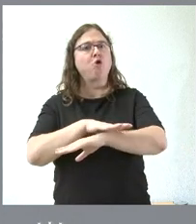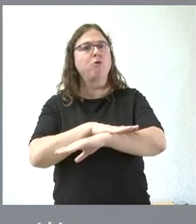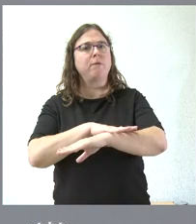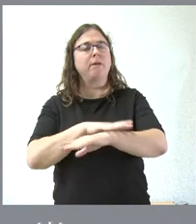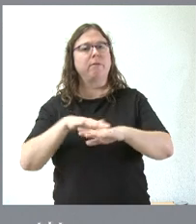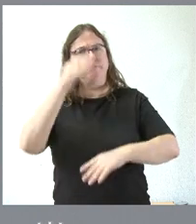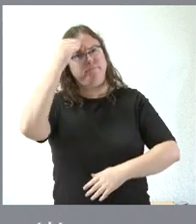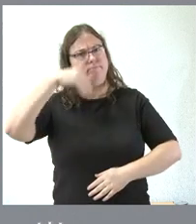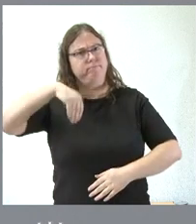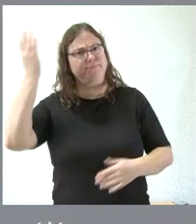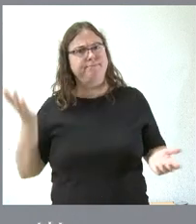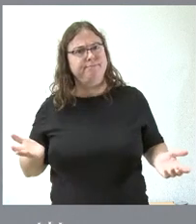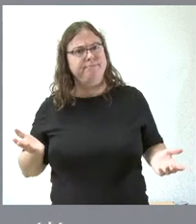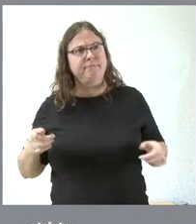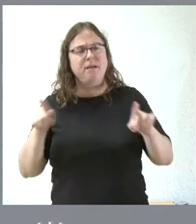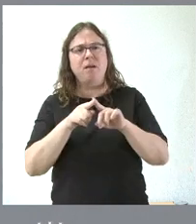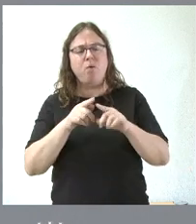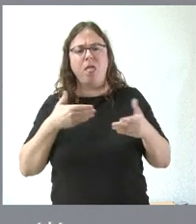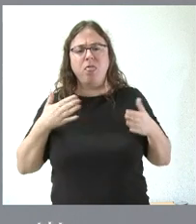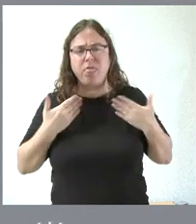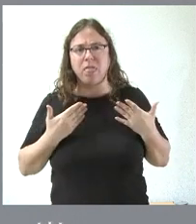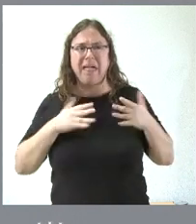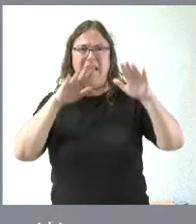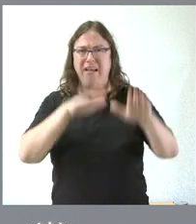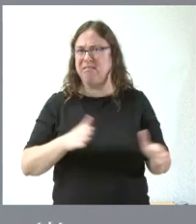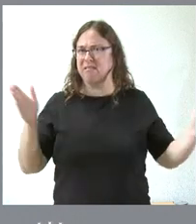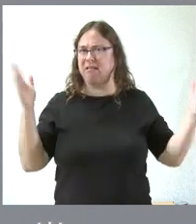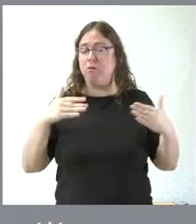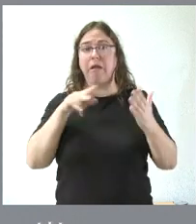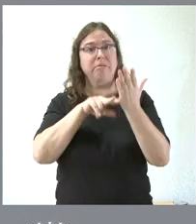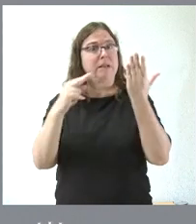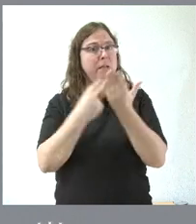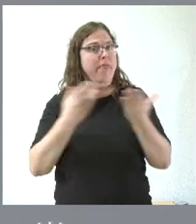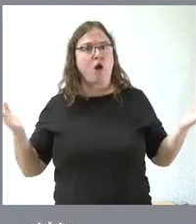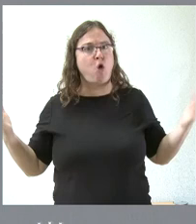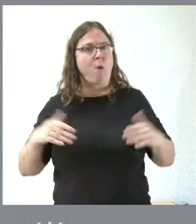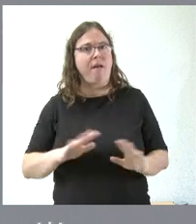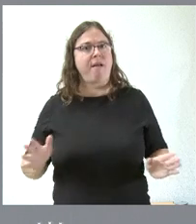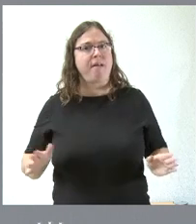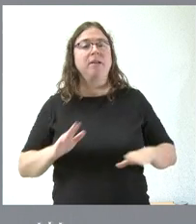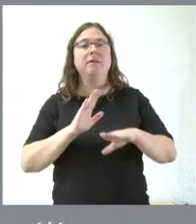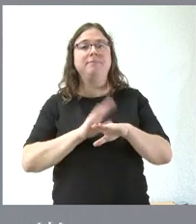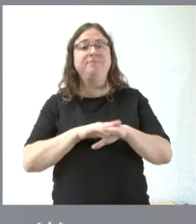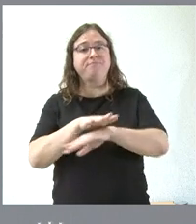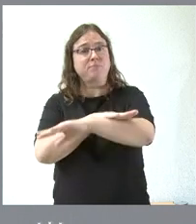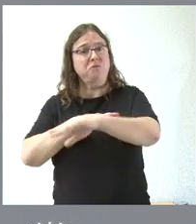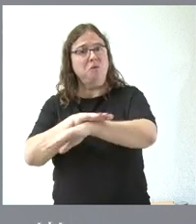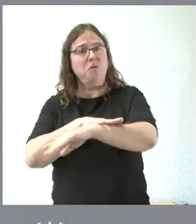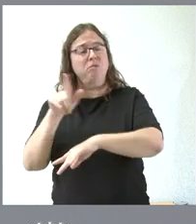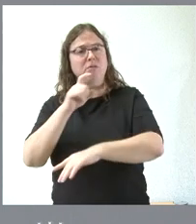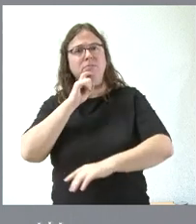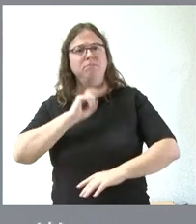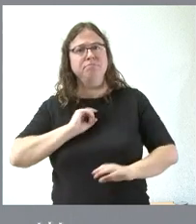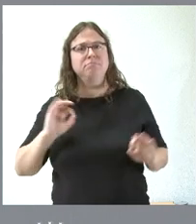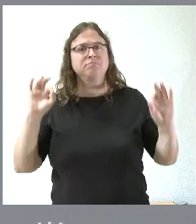improvisación con falta de lealtad y Con ausencia de transparencia al no realizarse comunicación